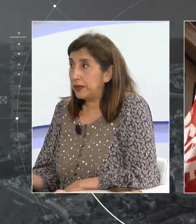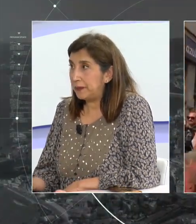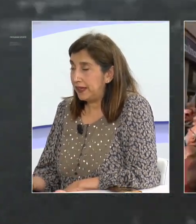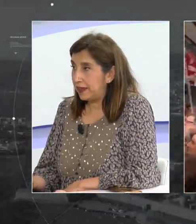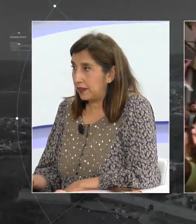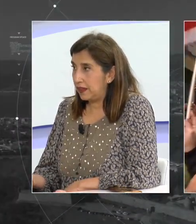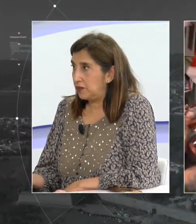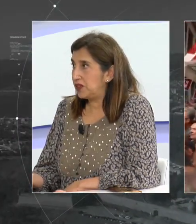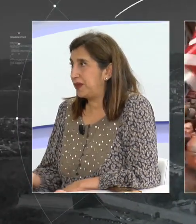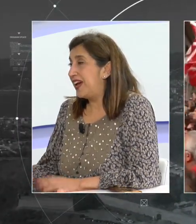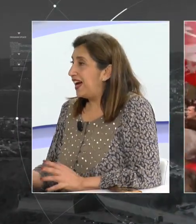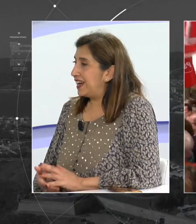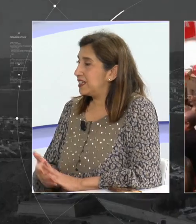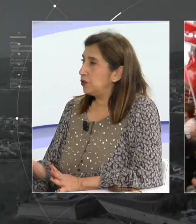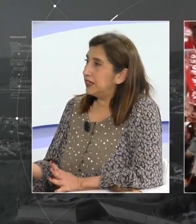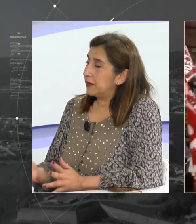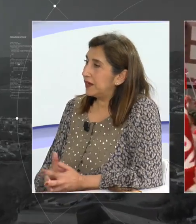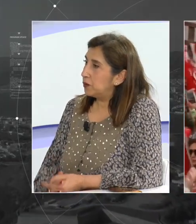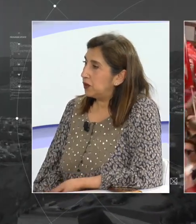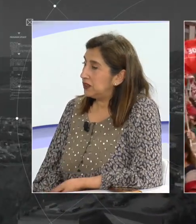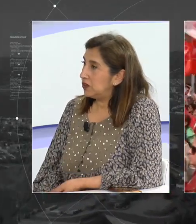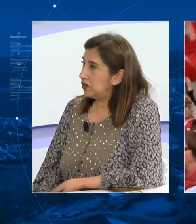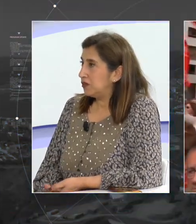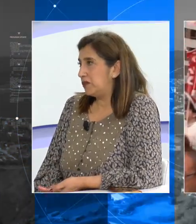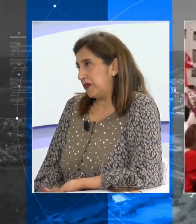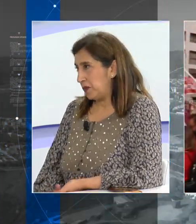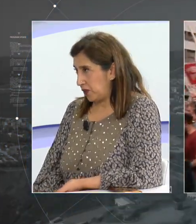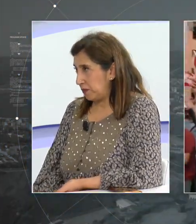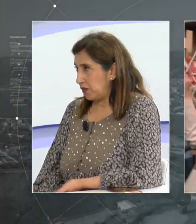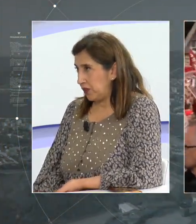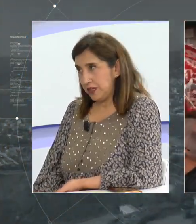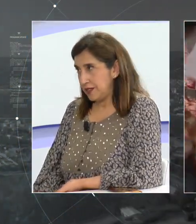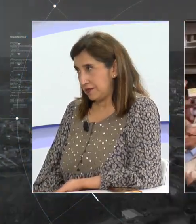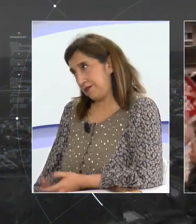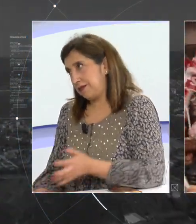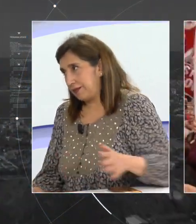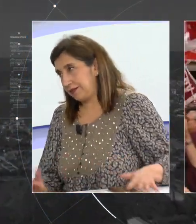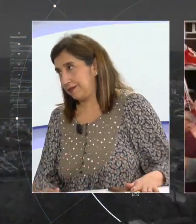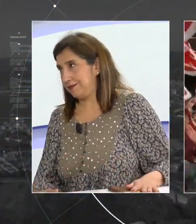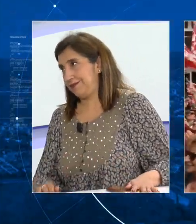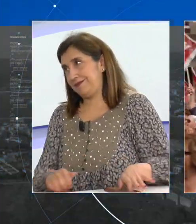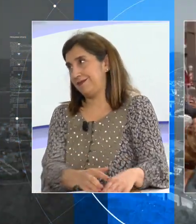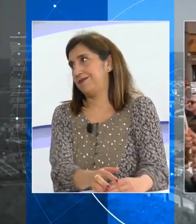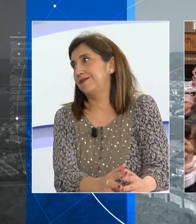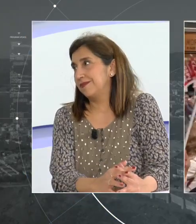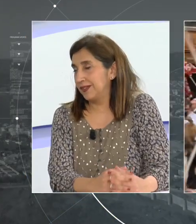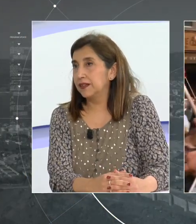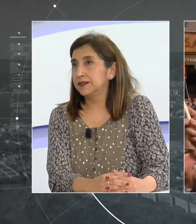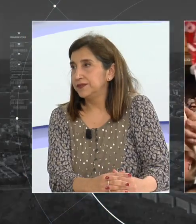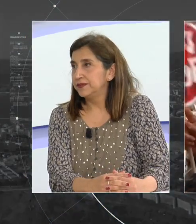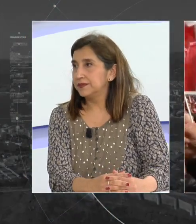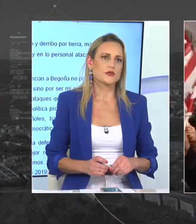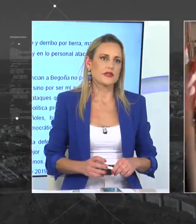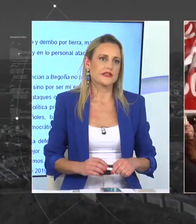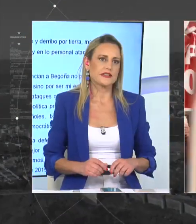Cómo respira Es decir de Cómo respira Ahora resulta que más que un político nos movemos por emociones estamos viendo imágenes de las